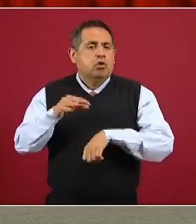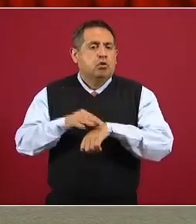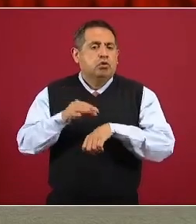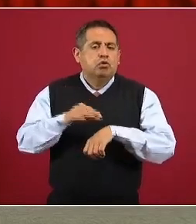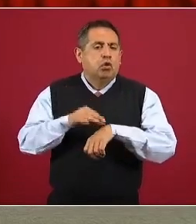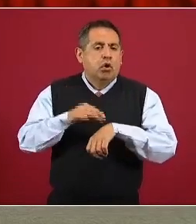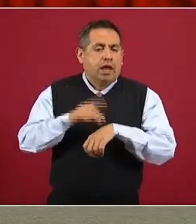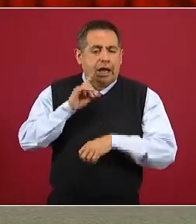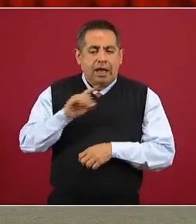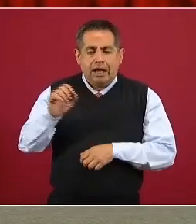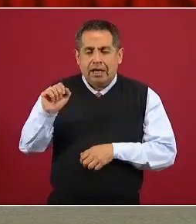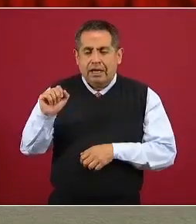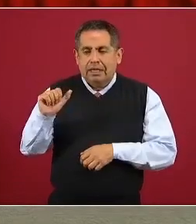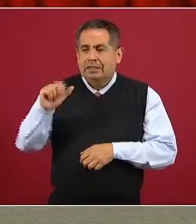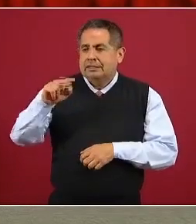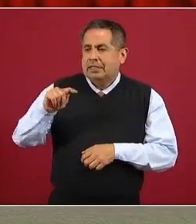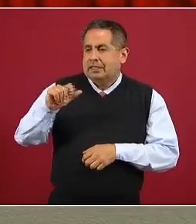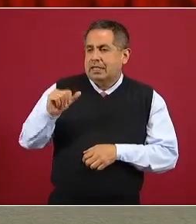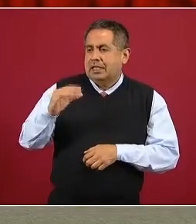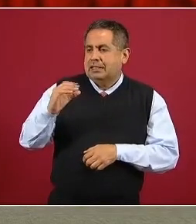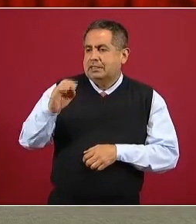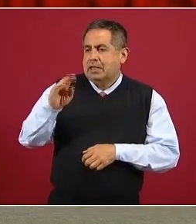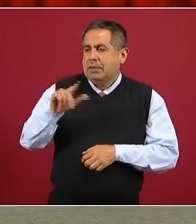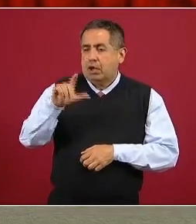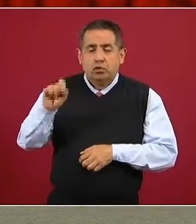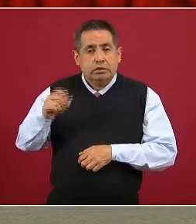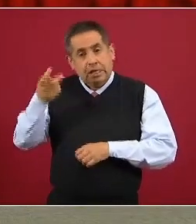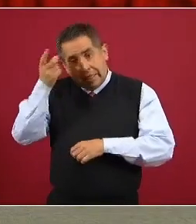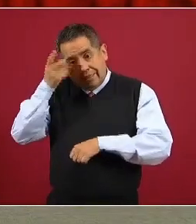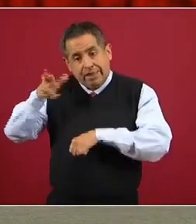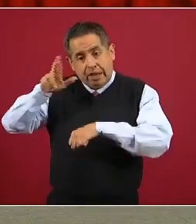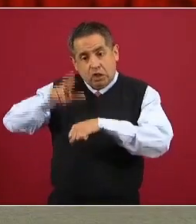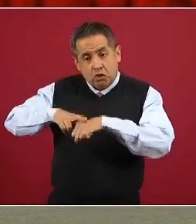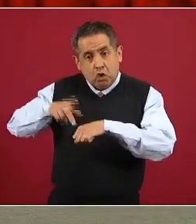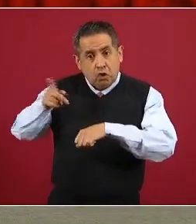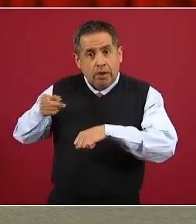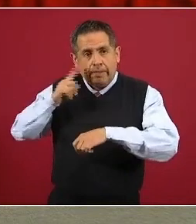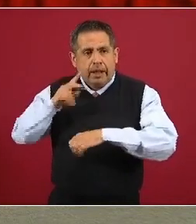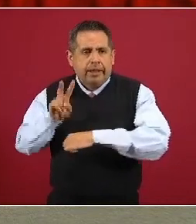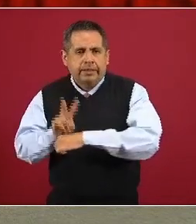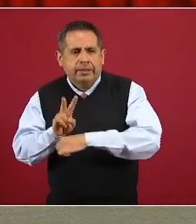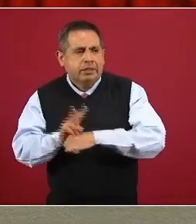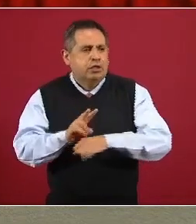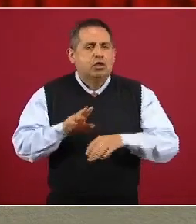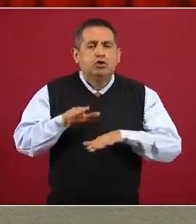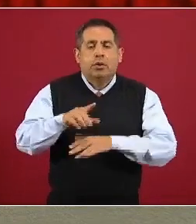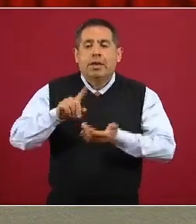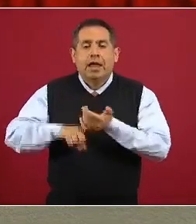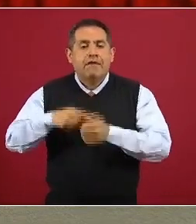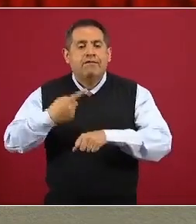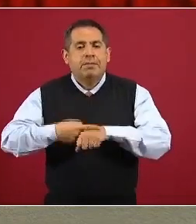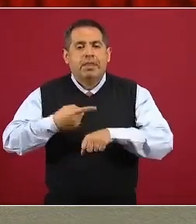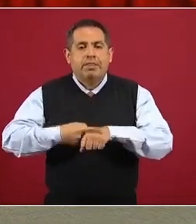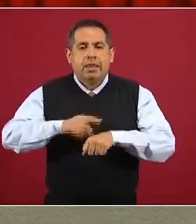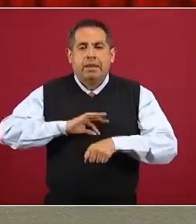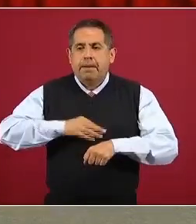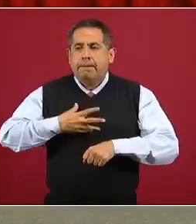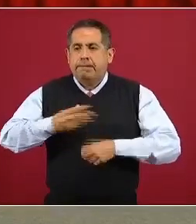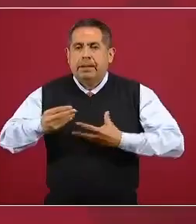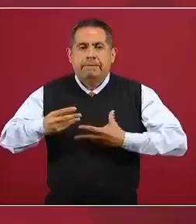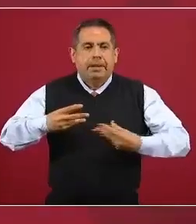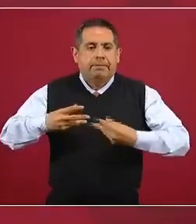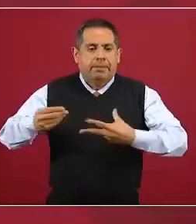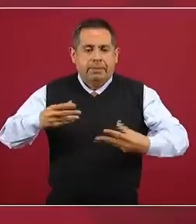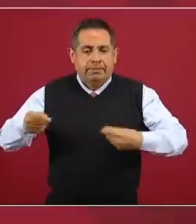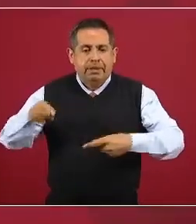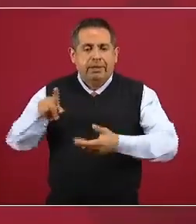doctora Ceballos es la directora de la vigilancia epidemiológica de las enfermedades transmisibles, que es